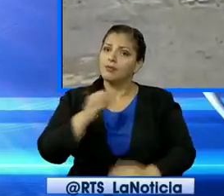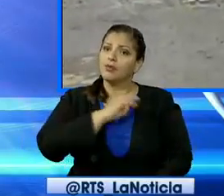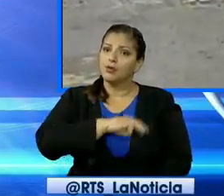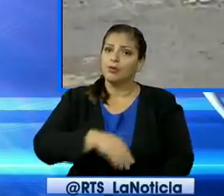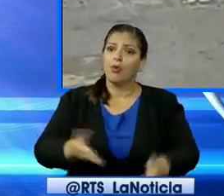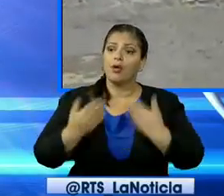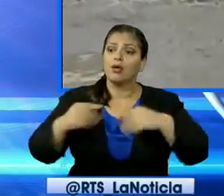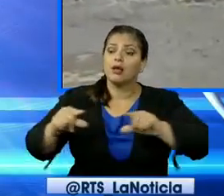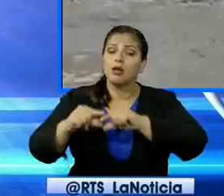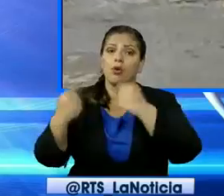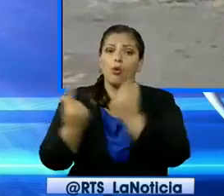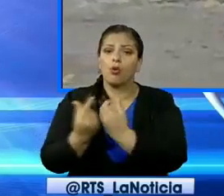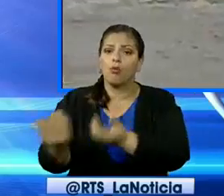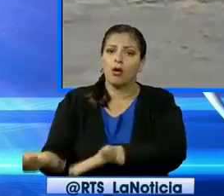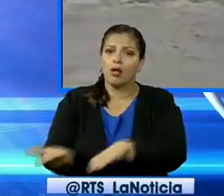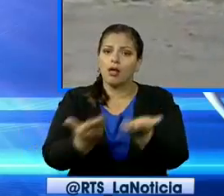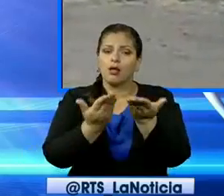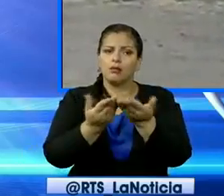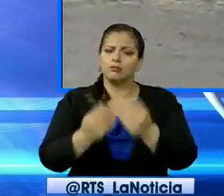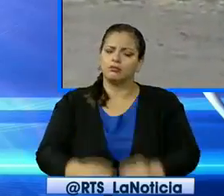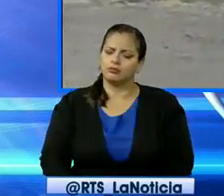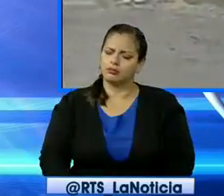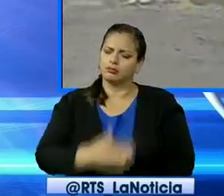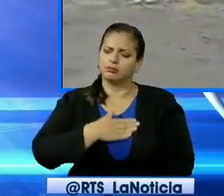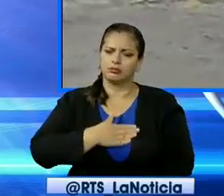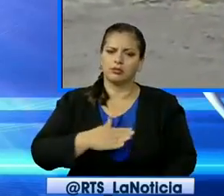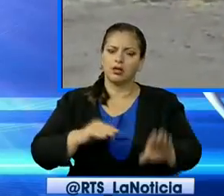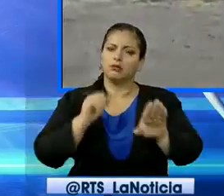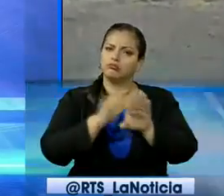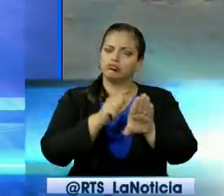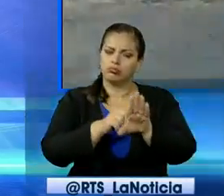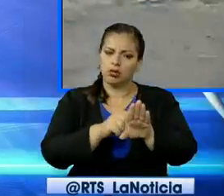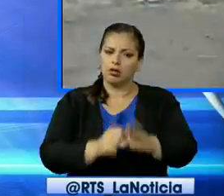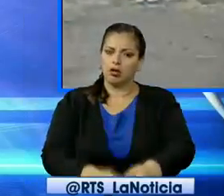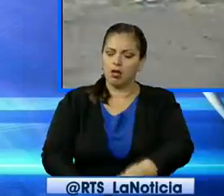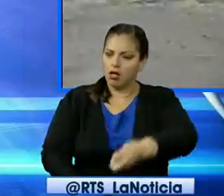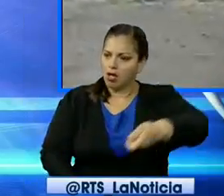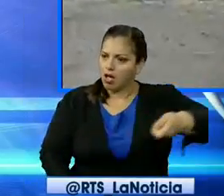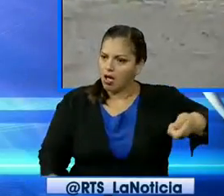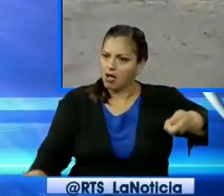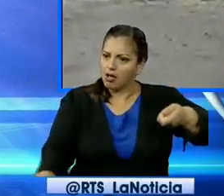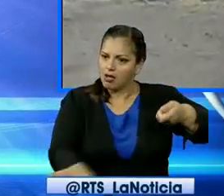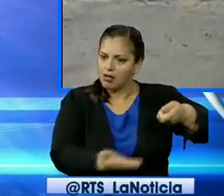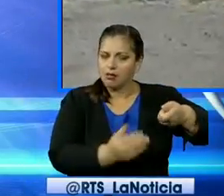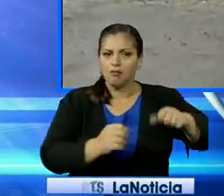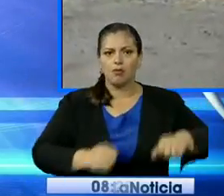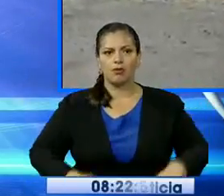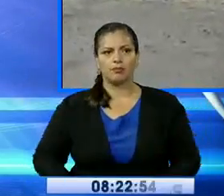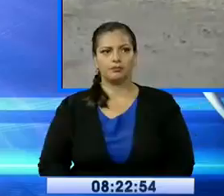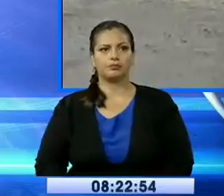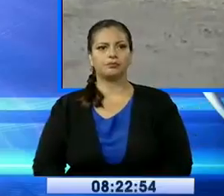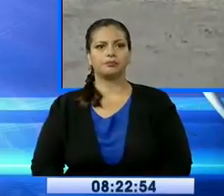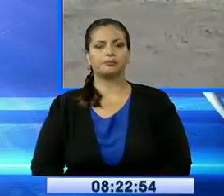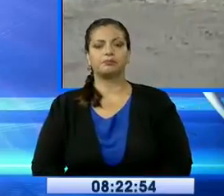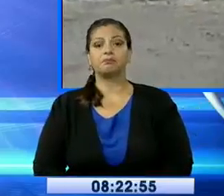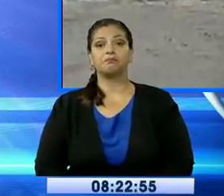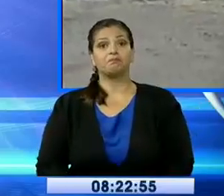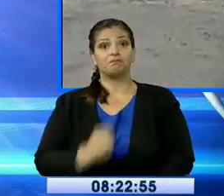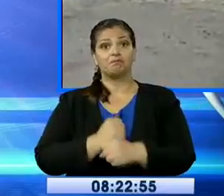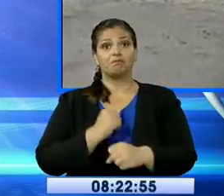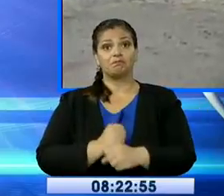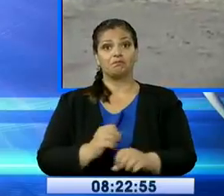de ratización están en varios sectores, y esto después de las lluvias. Hugo, Roselena. Claro que bueno, sí, Enrique. Todos muy buen tenemos trabajo. Que